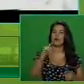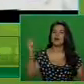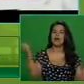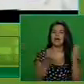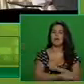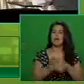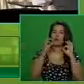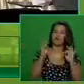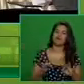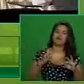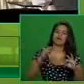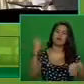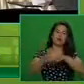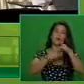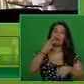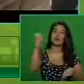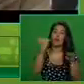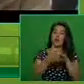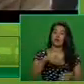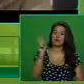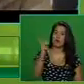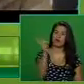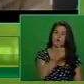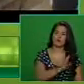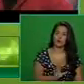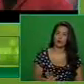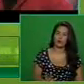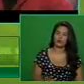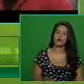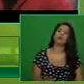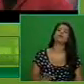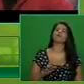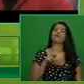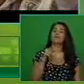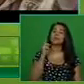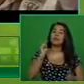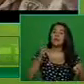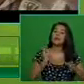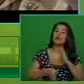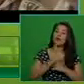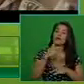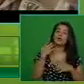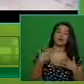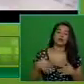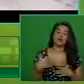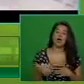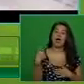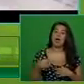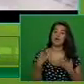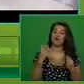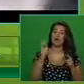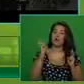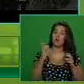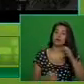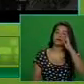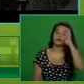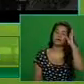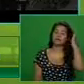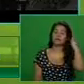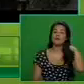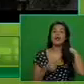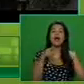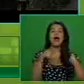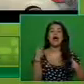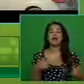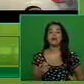una reforma, una revolución política tan grande como la que hemos hecho nosotros, son temas que todavía pesan mucho, ¿no? Claro. Son todavía temas en donde hay